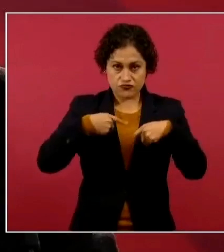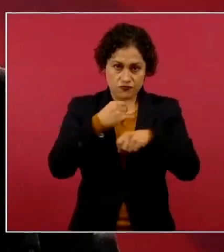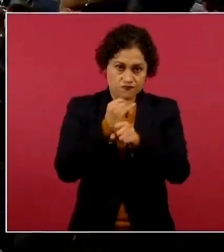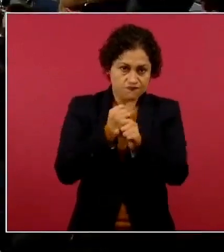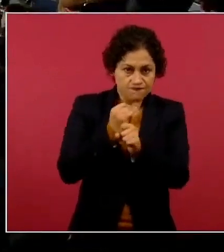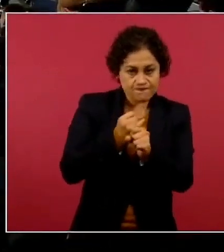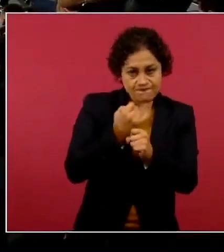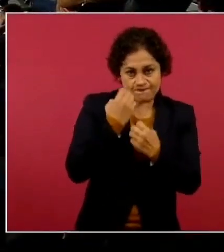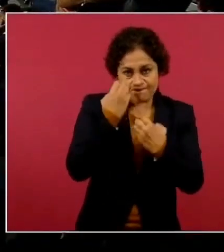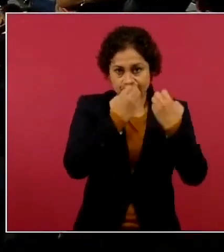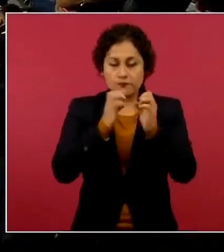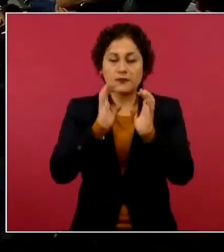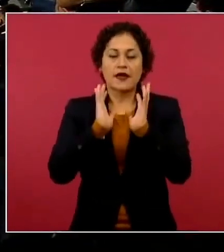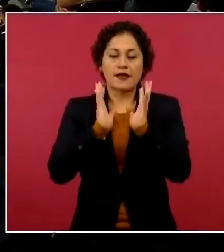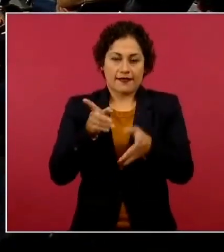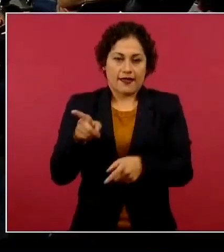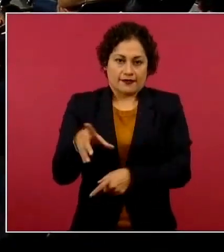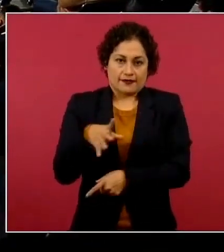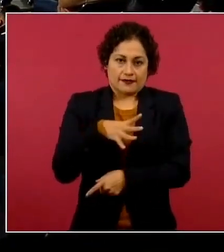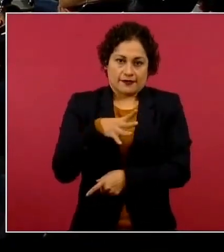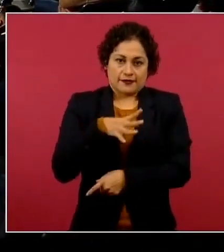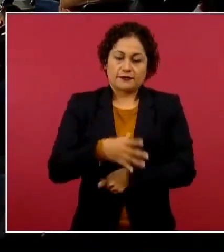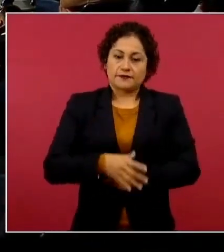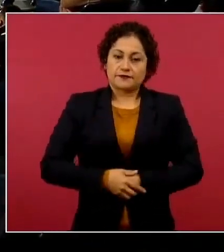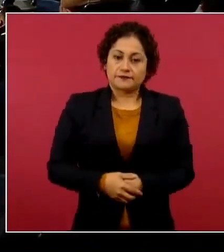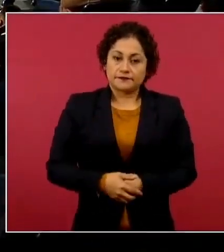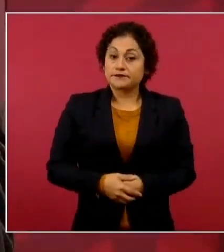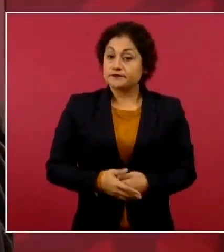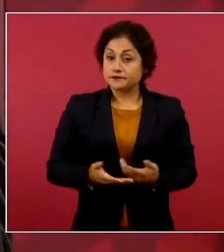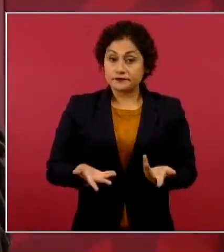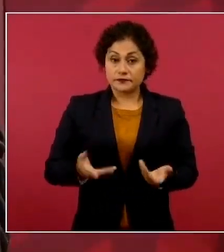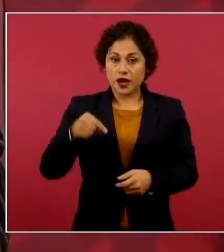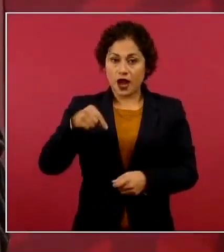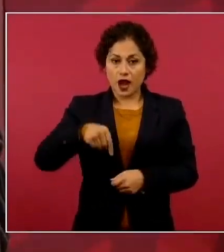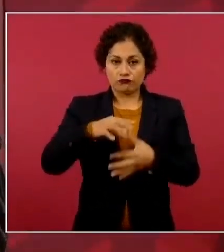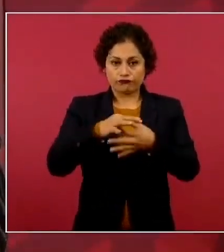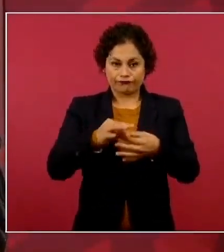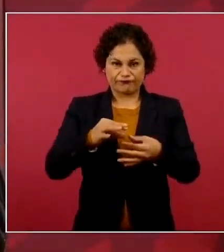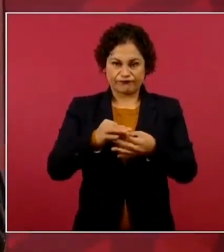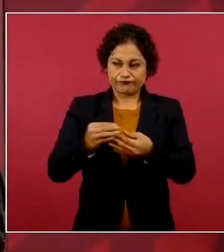haciendo la investigación, y vamos a estar informando.